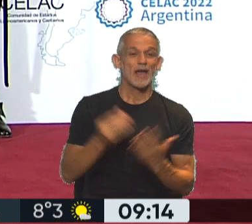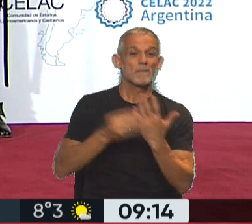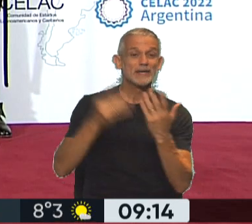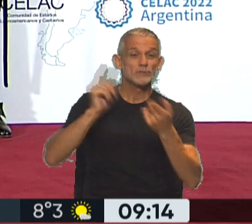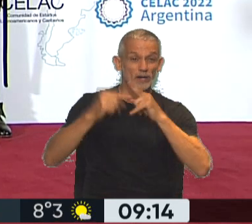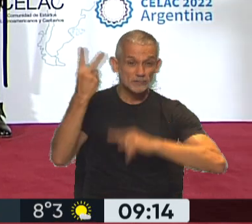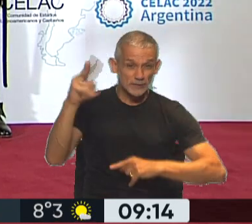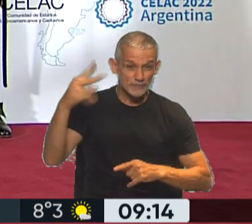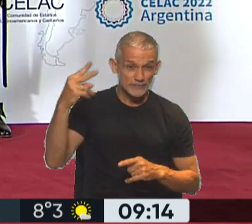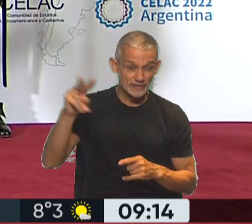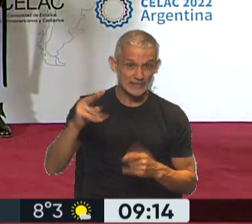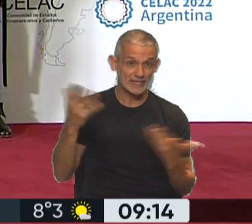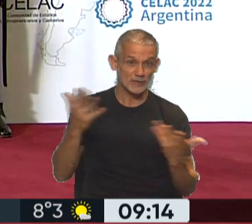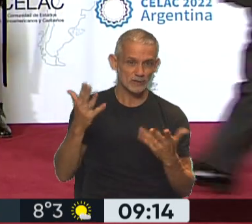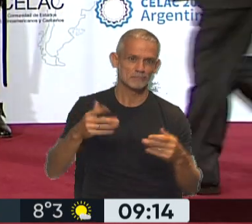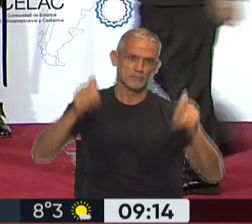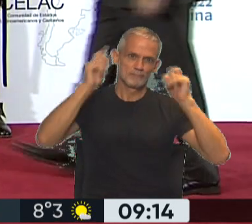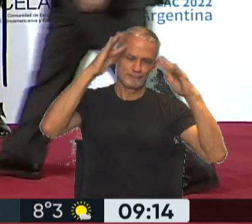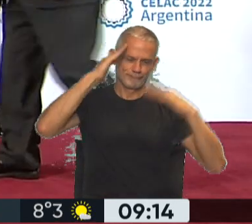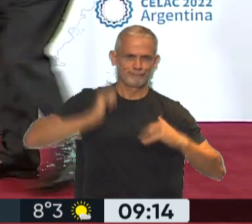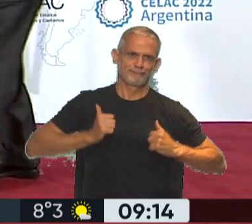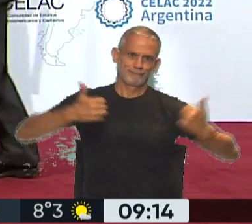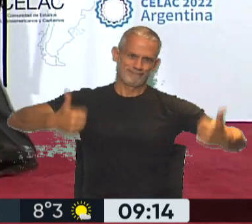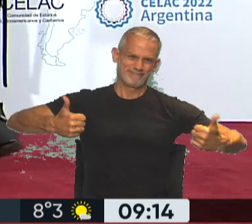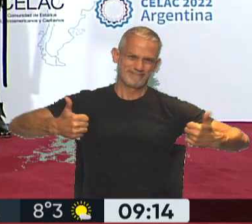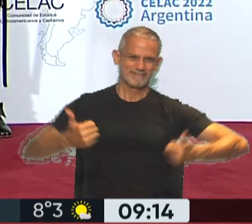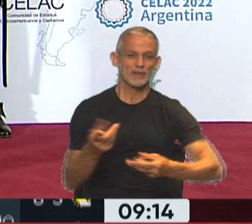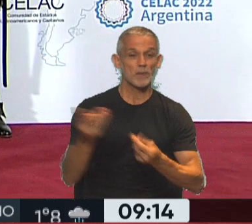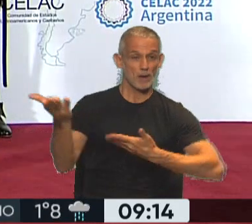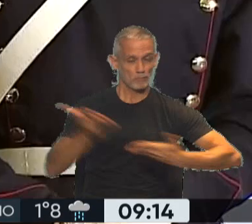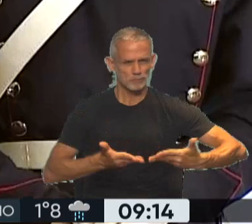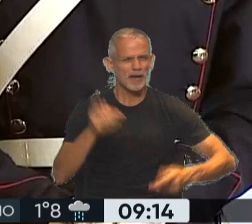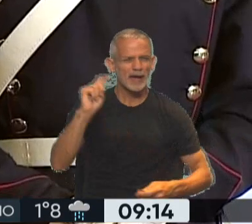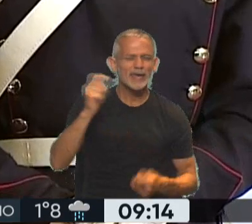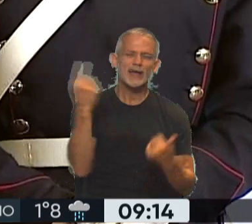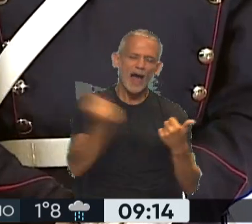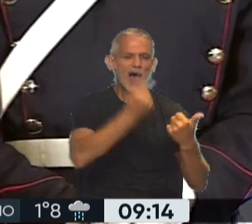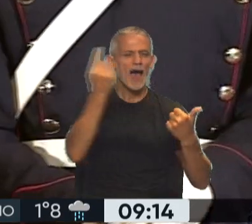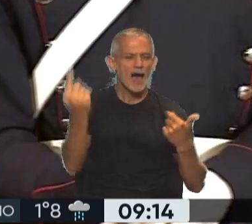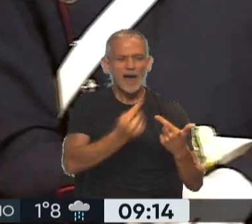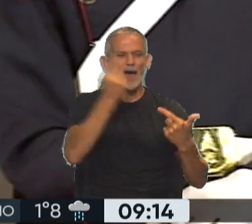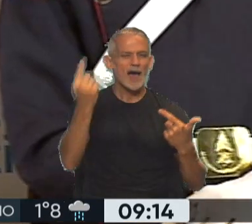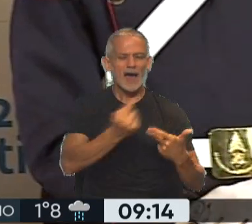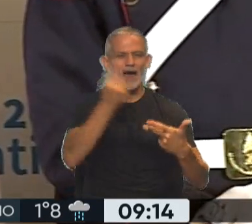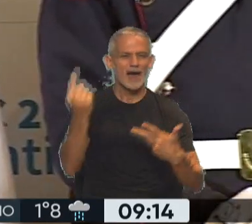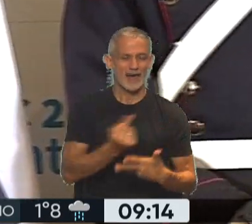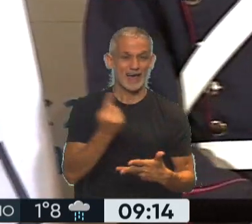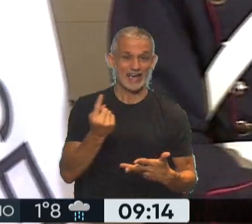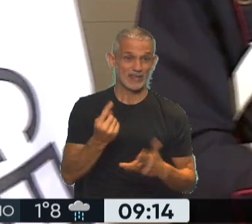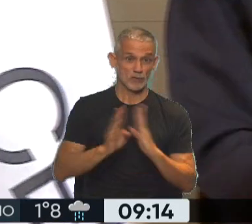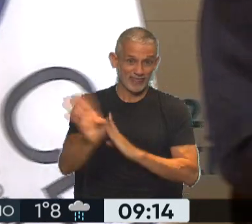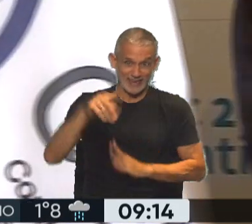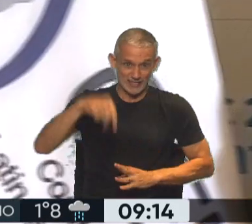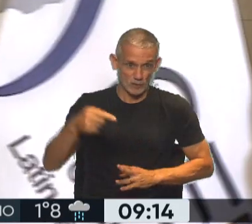argentino secundado por granaderos para recibir en este caso a cada uno de los integrantes estamos en